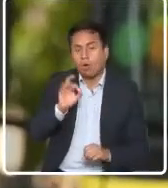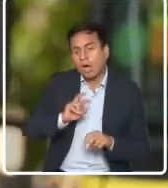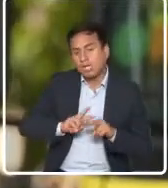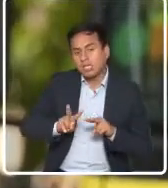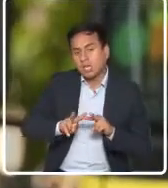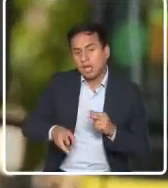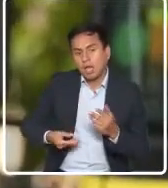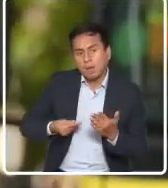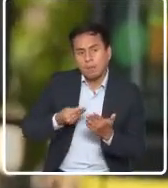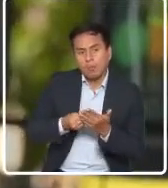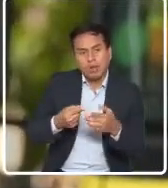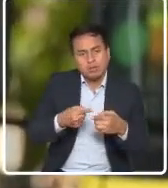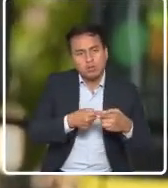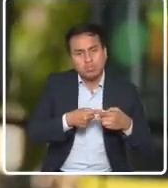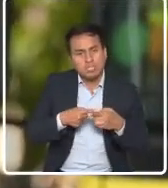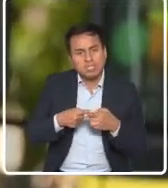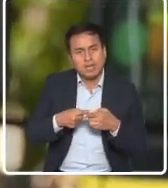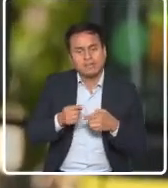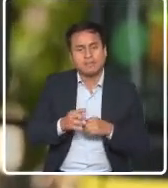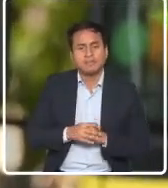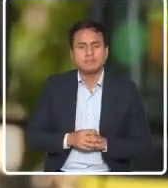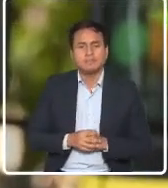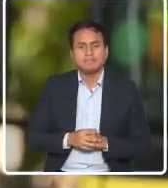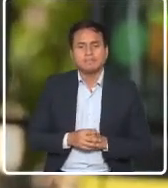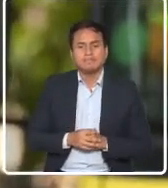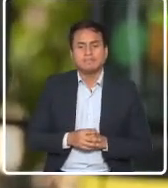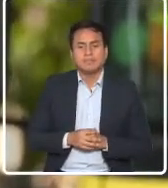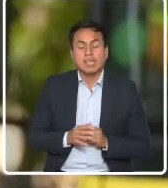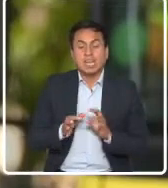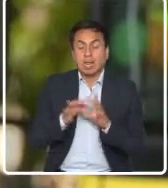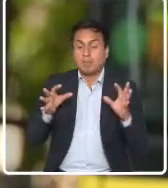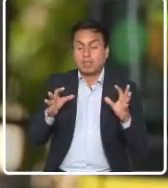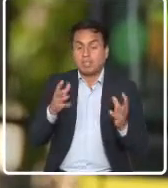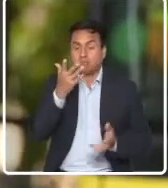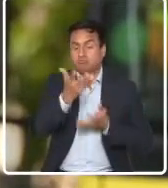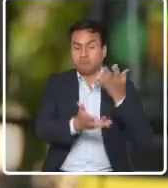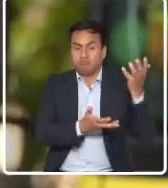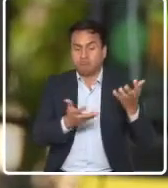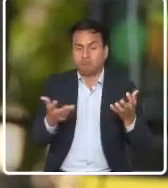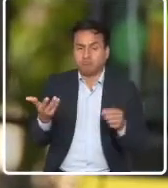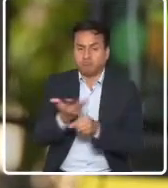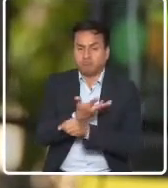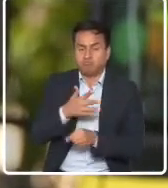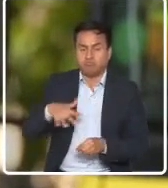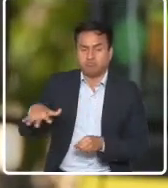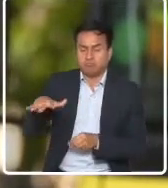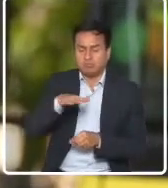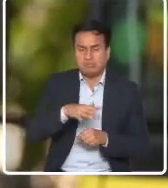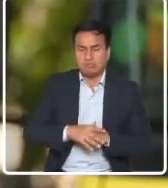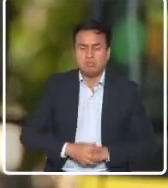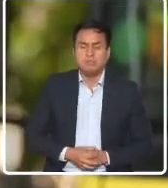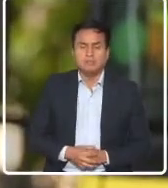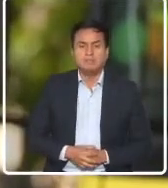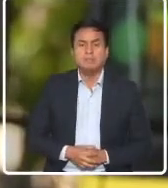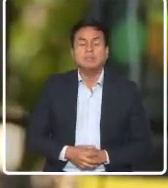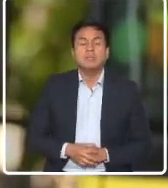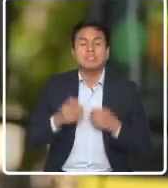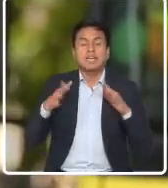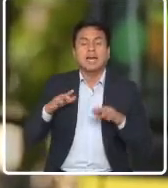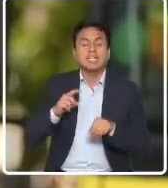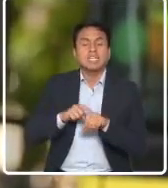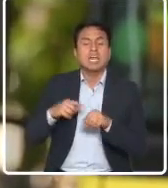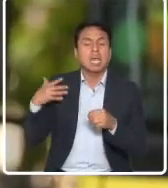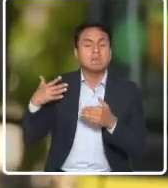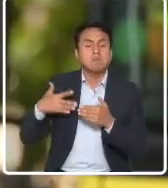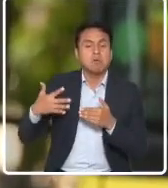hacer un aporte a nuestra sociedad, que fue gravemente azotada por los incendios forestales. Luego de un